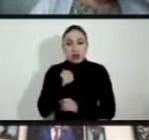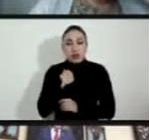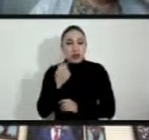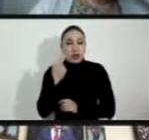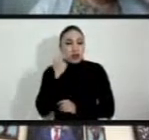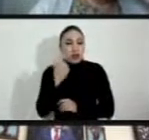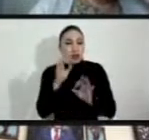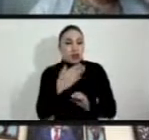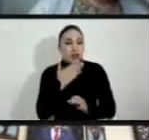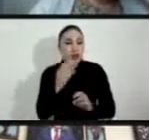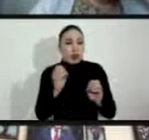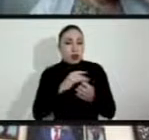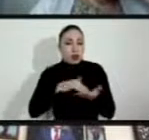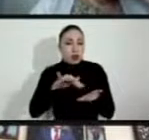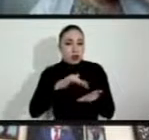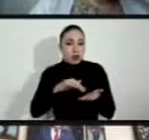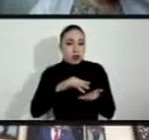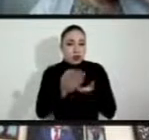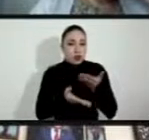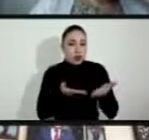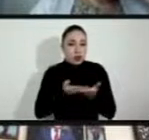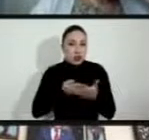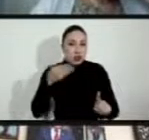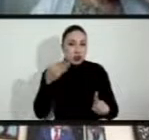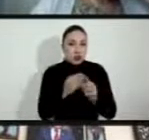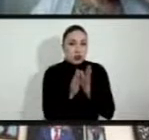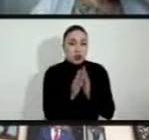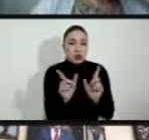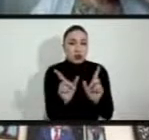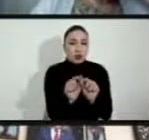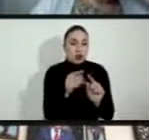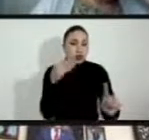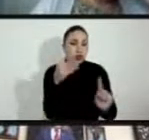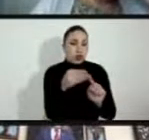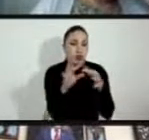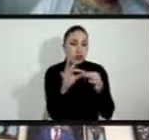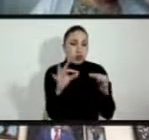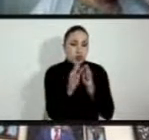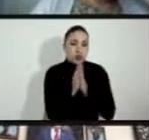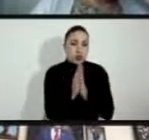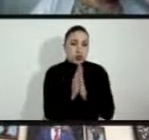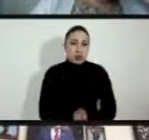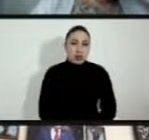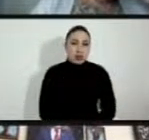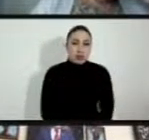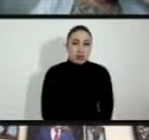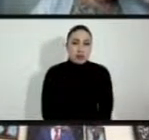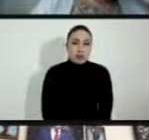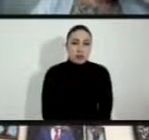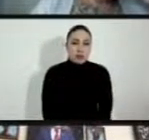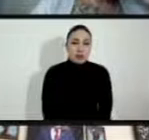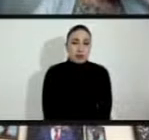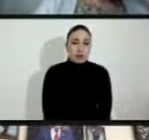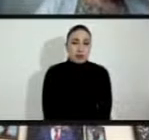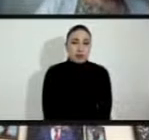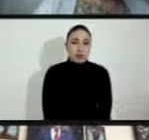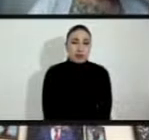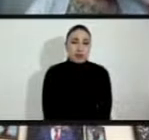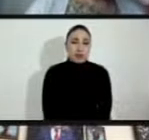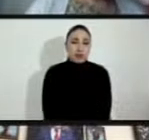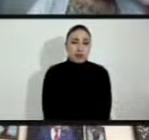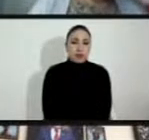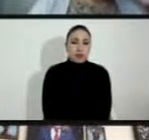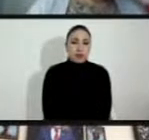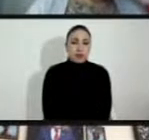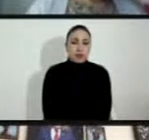del resolutivo, solamente el resolutivo. No, quizás no el mensaje que dio la diputada, si nos puede hacer favor de